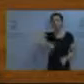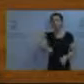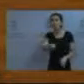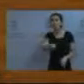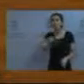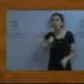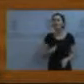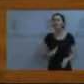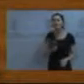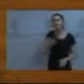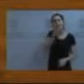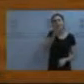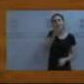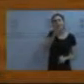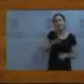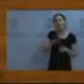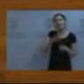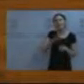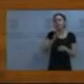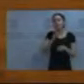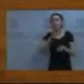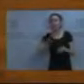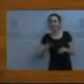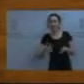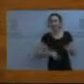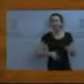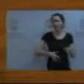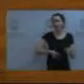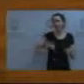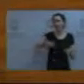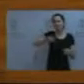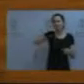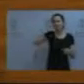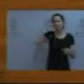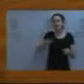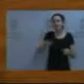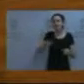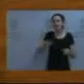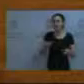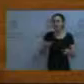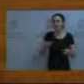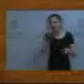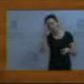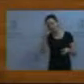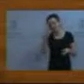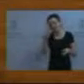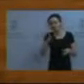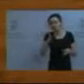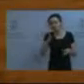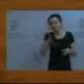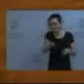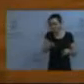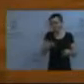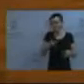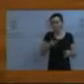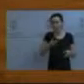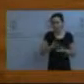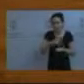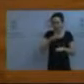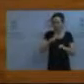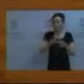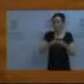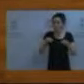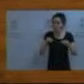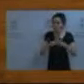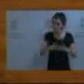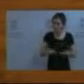la valeriana, la tila, la roa estomacal, la manzanilla. Ese es el nivel en cuanto a uso terapéutico